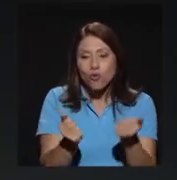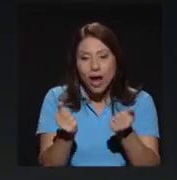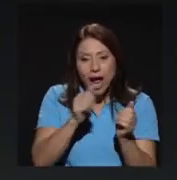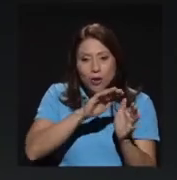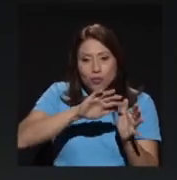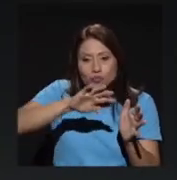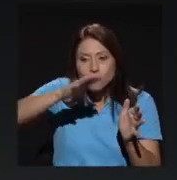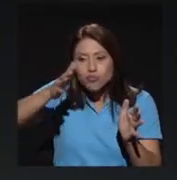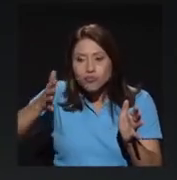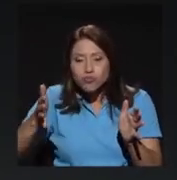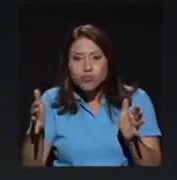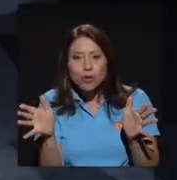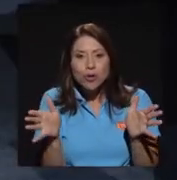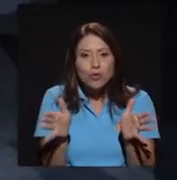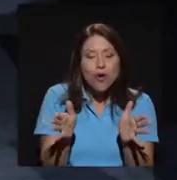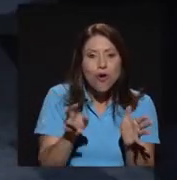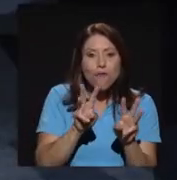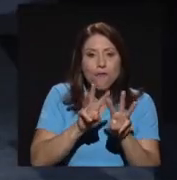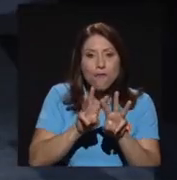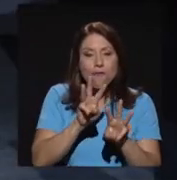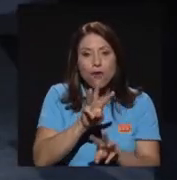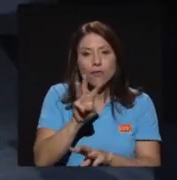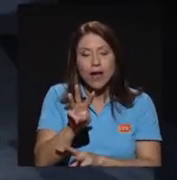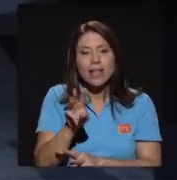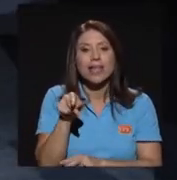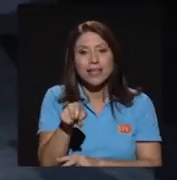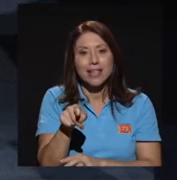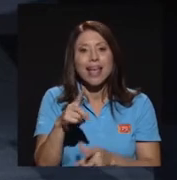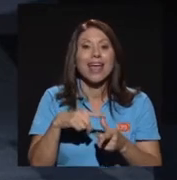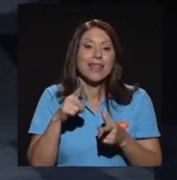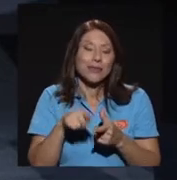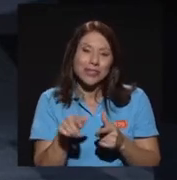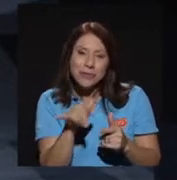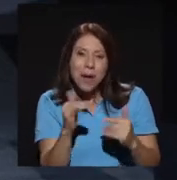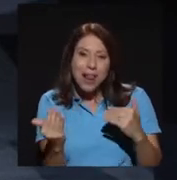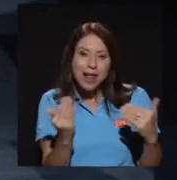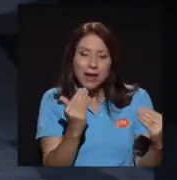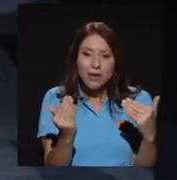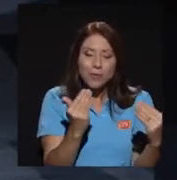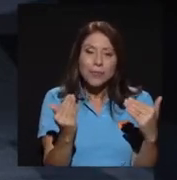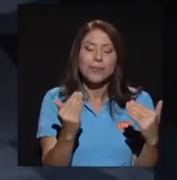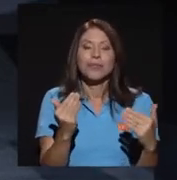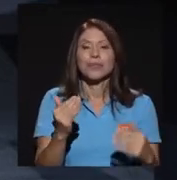ese era y el chevrolet d